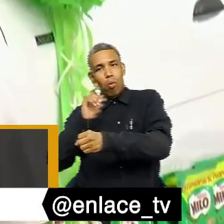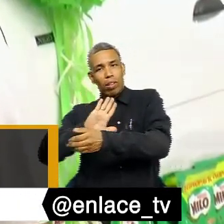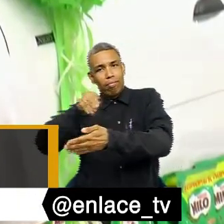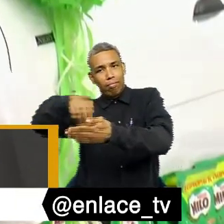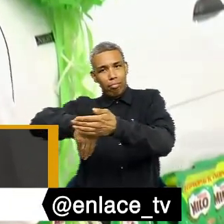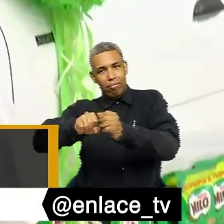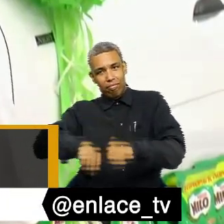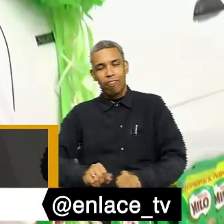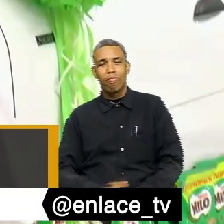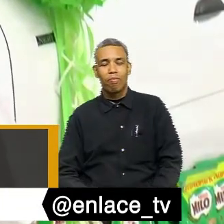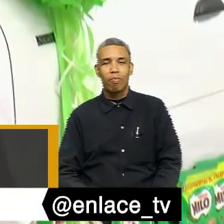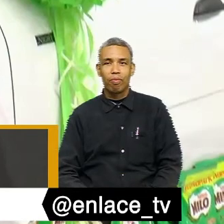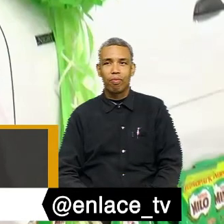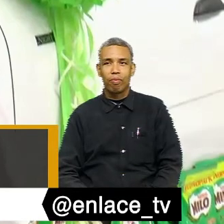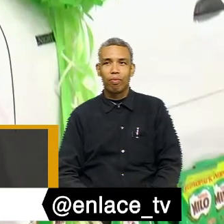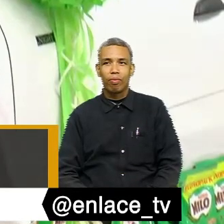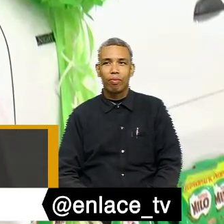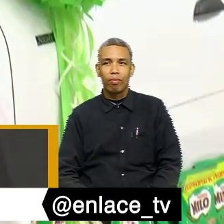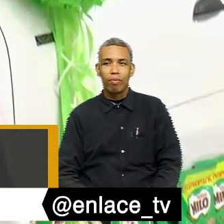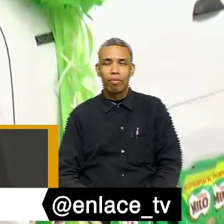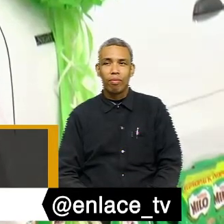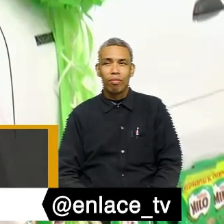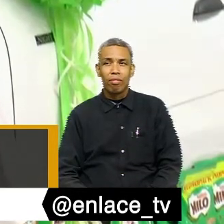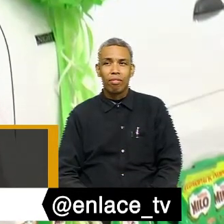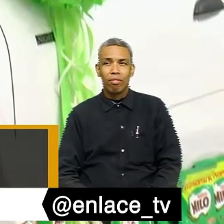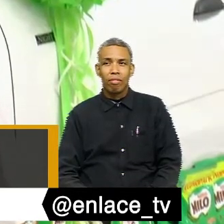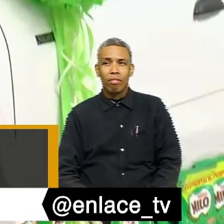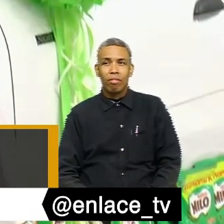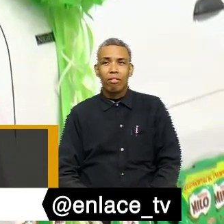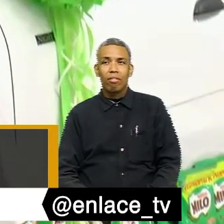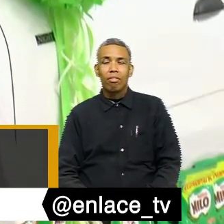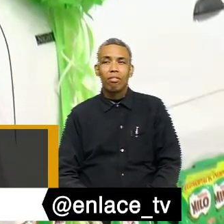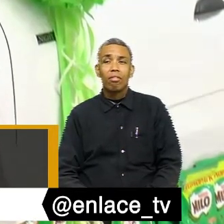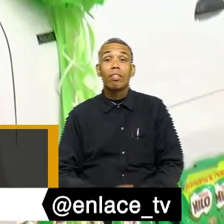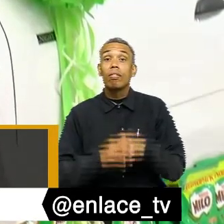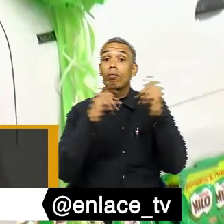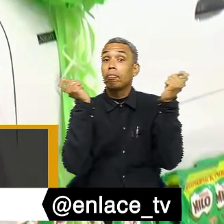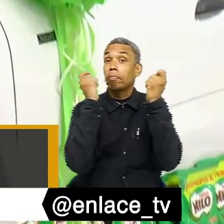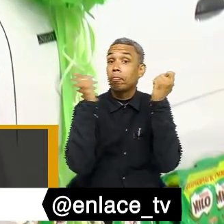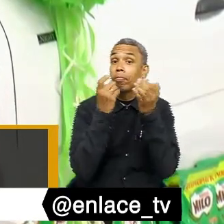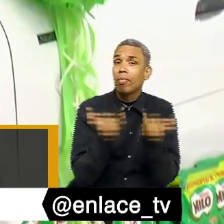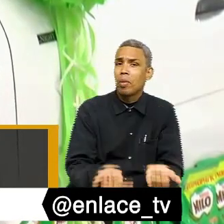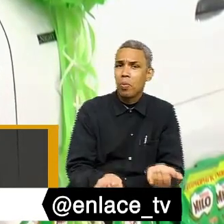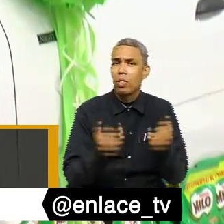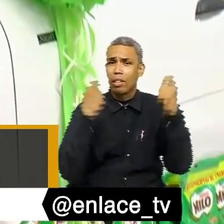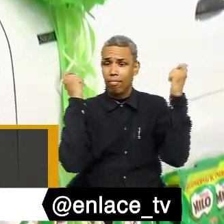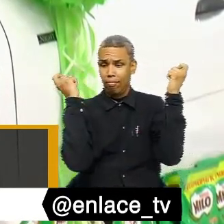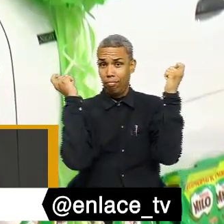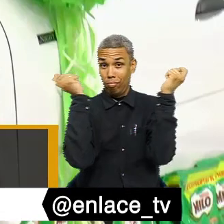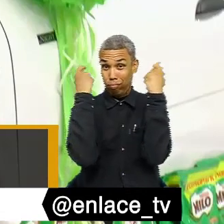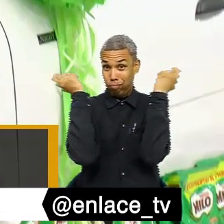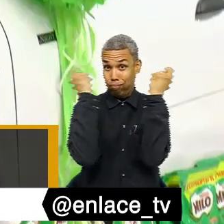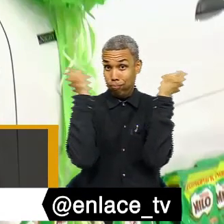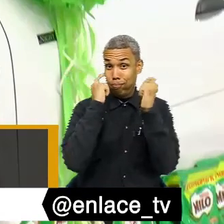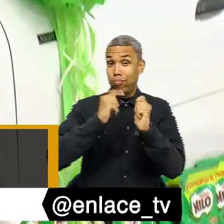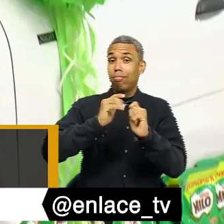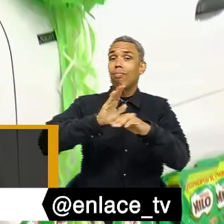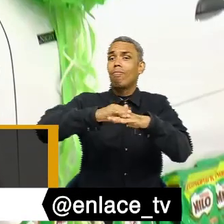serie de descuentos bastante grandes. Tenemos una oferta que arranca desde estos momentos